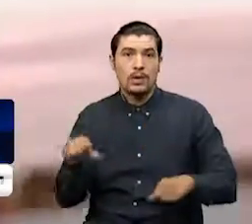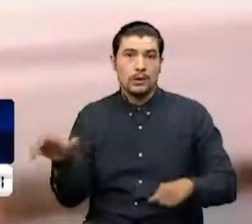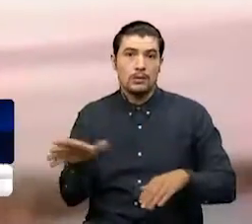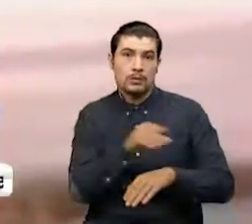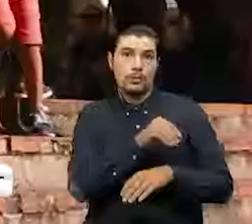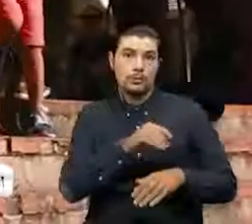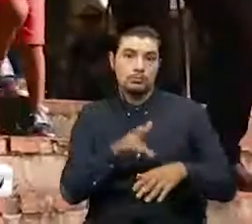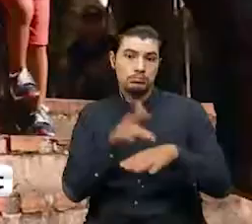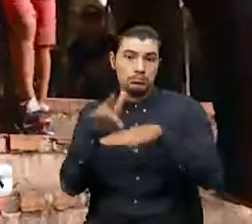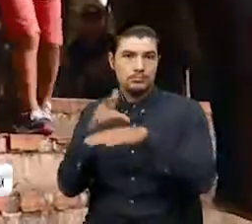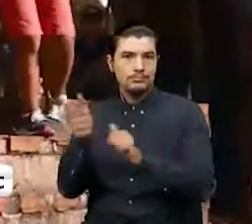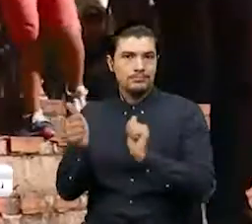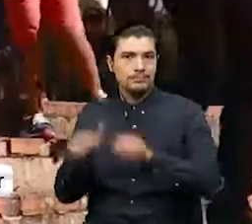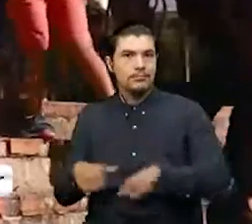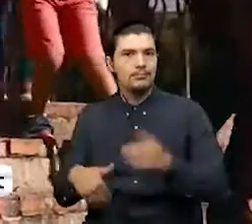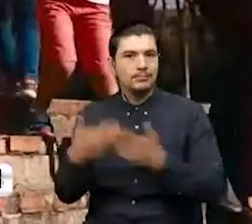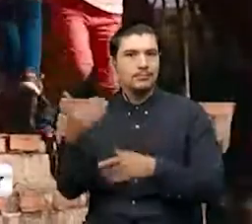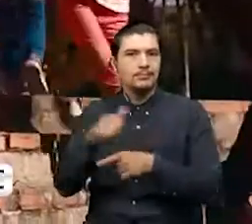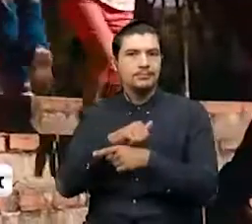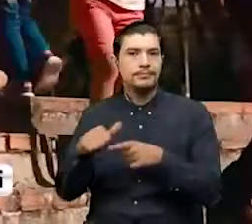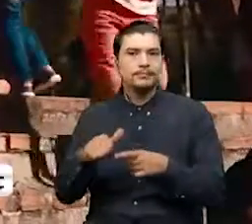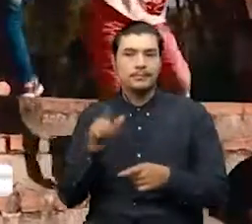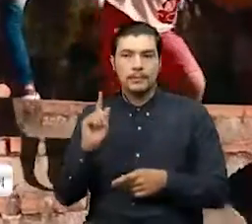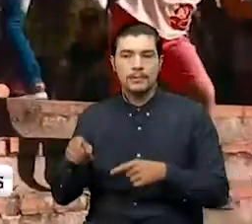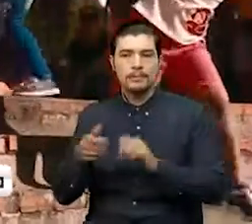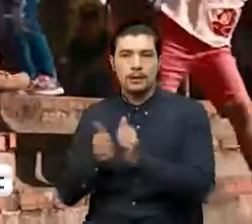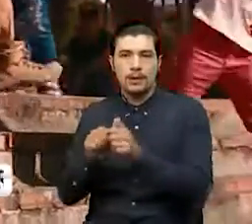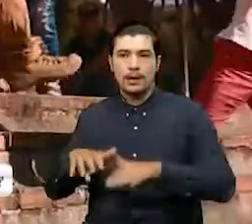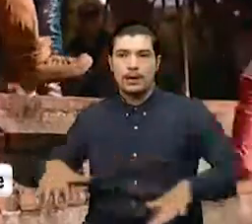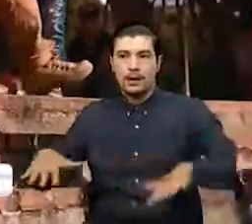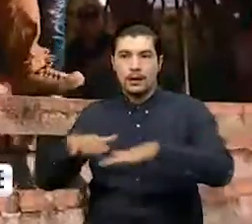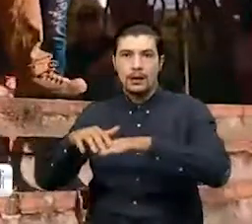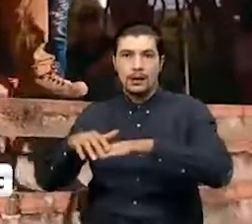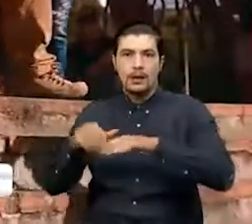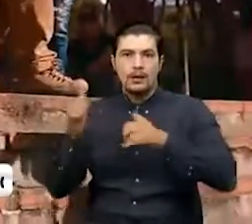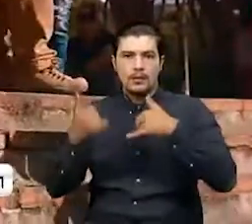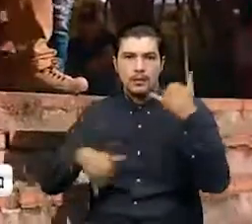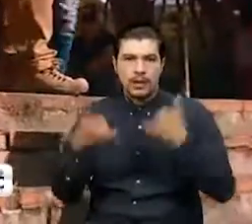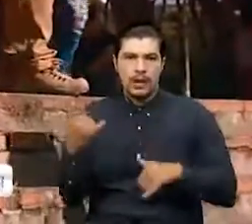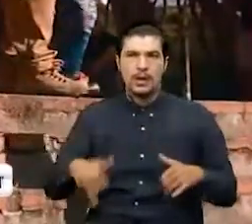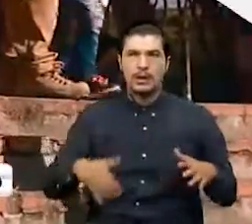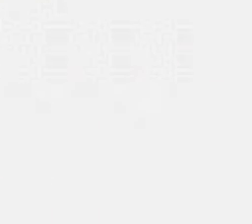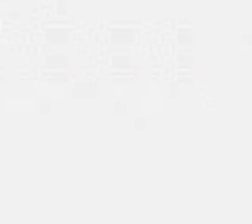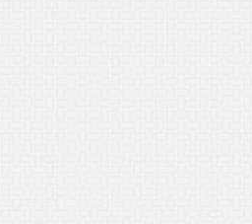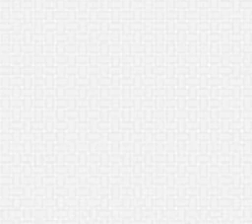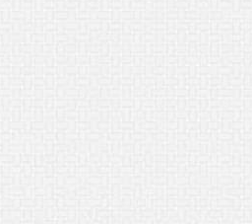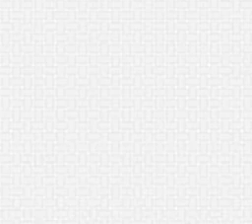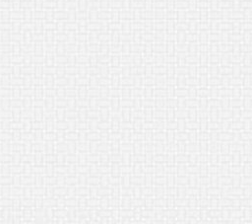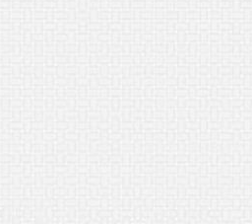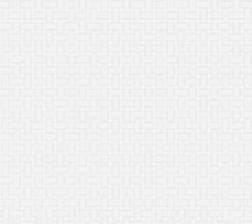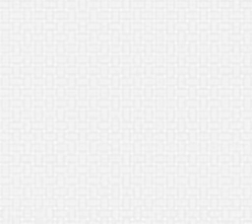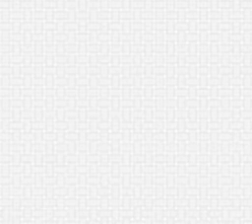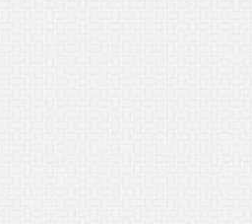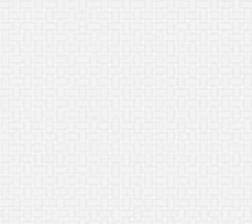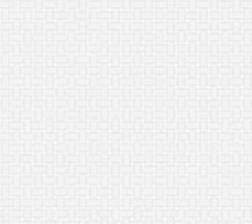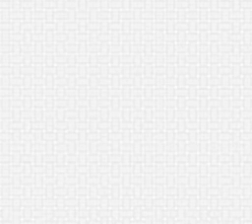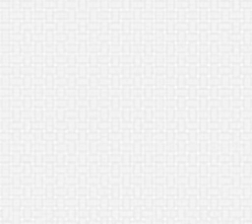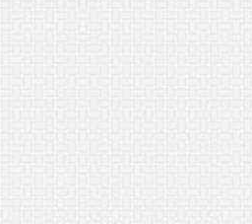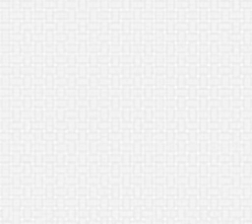en el festival deportivo del skateboarding se realizará un juego de actividades motrices sobre la barra rampas y piso canal draw